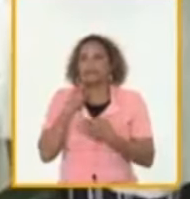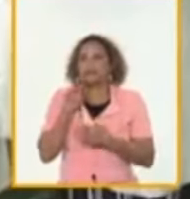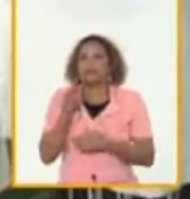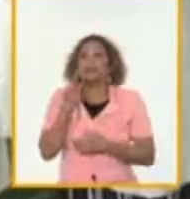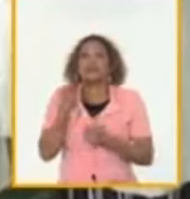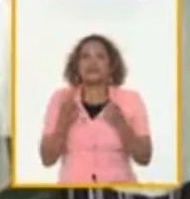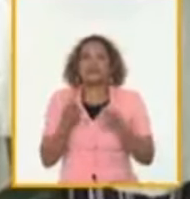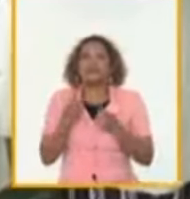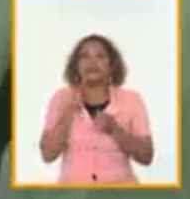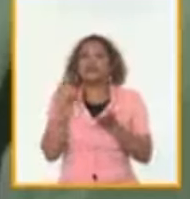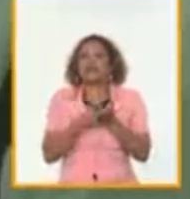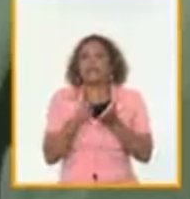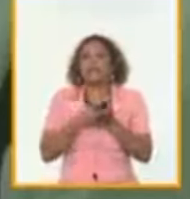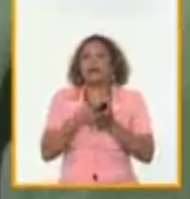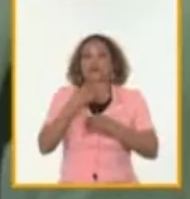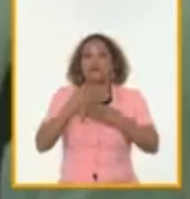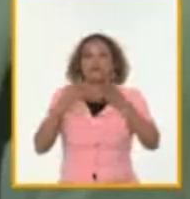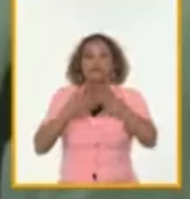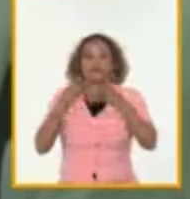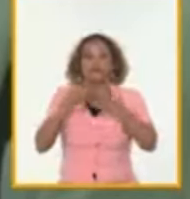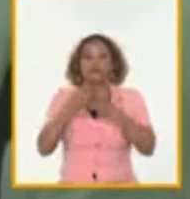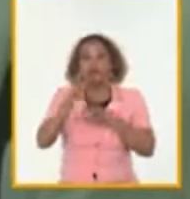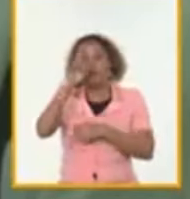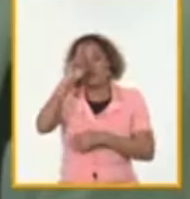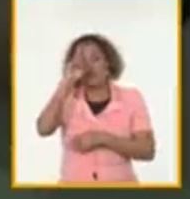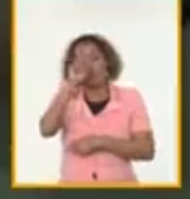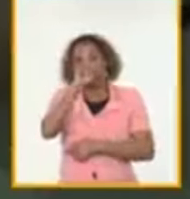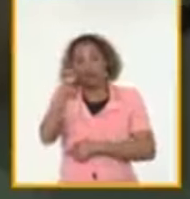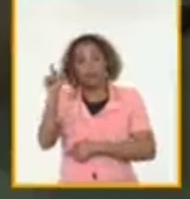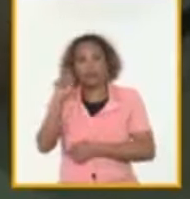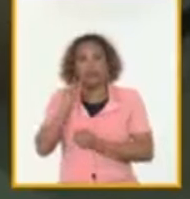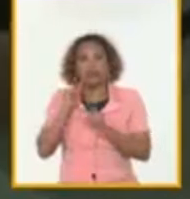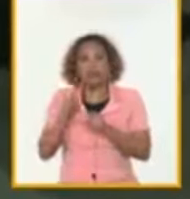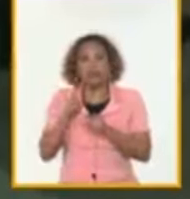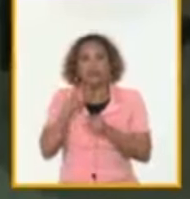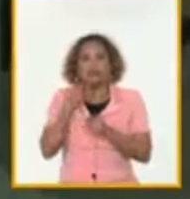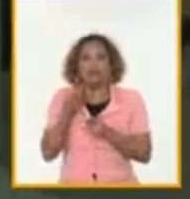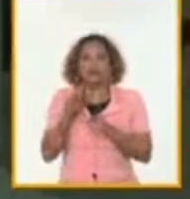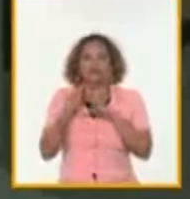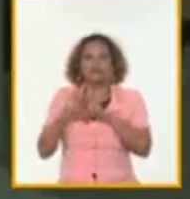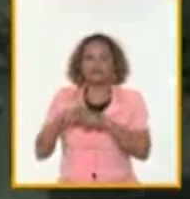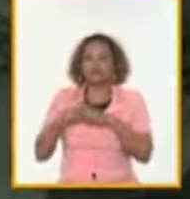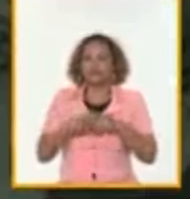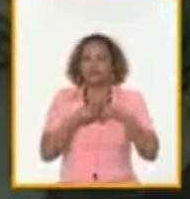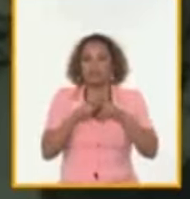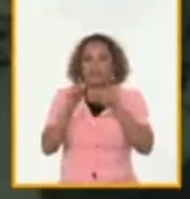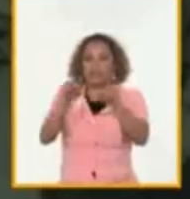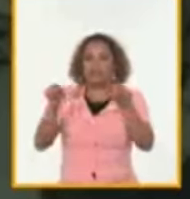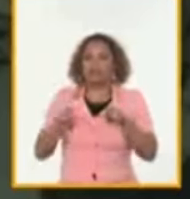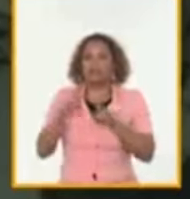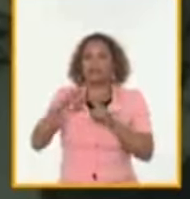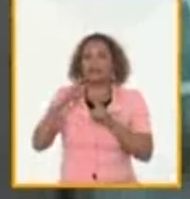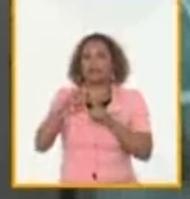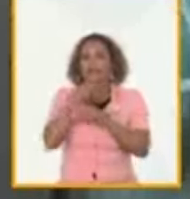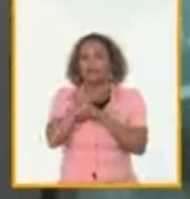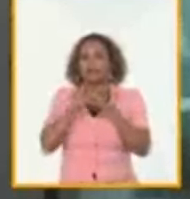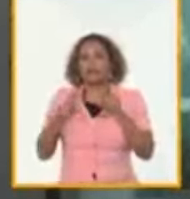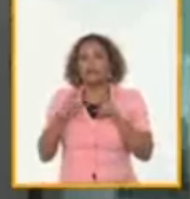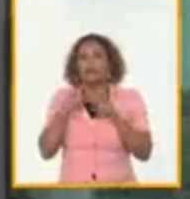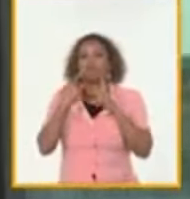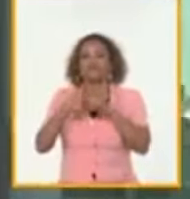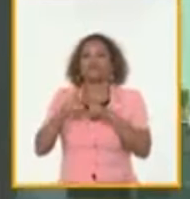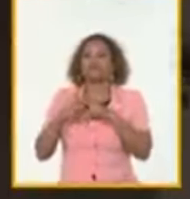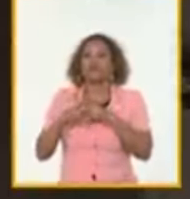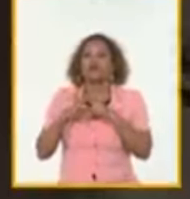entre ellos se encuentra el hospital clínico universitario Hernando milián Castro con remodelaciones en la sala de terapia intermedia la reparación permitió